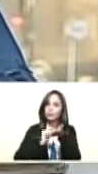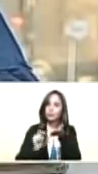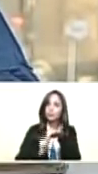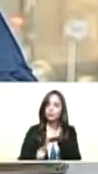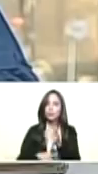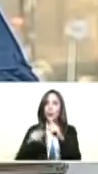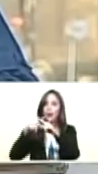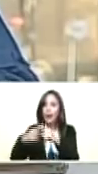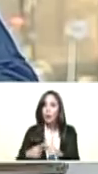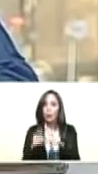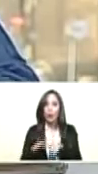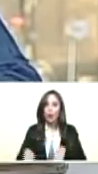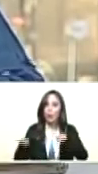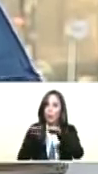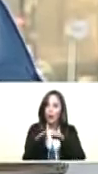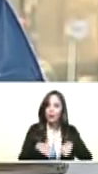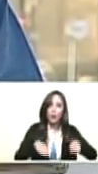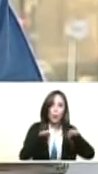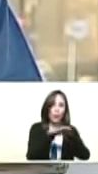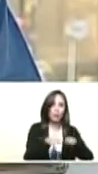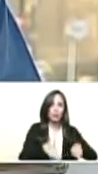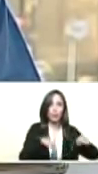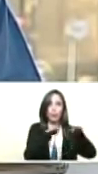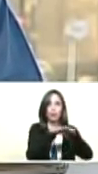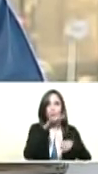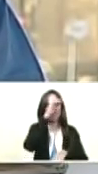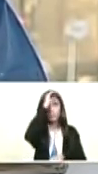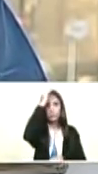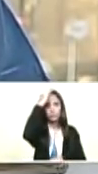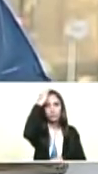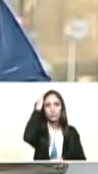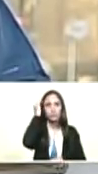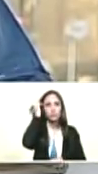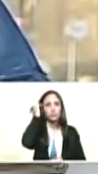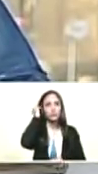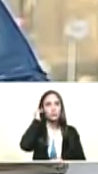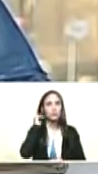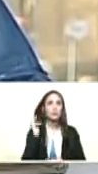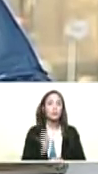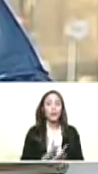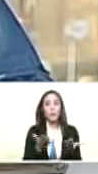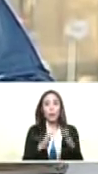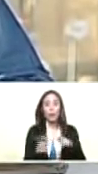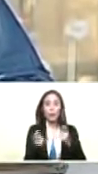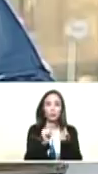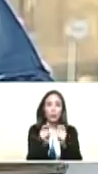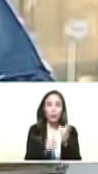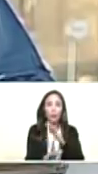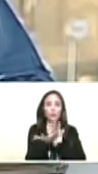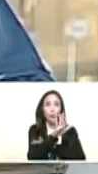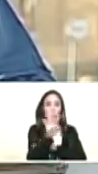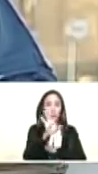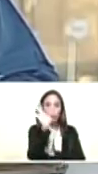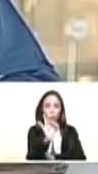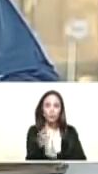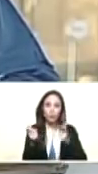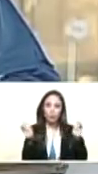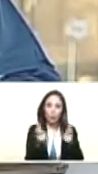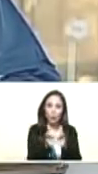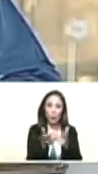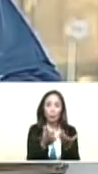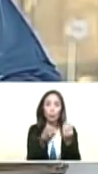de votación de cada centro electoral, donde se hace auditoría del 54%. Hermanos y